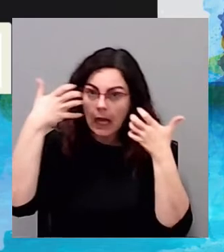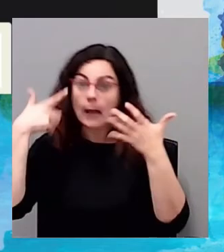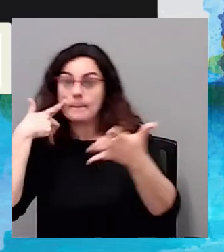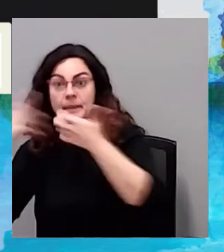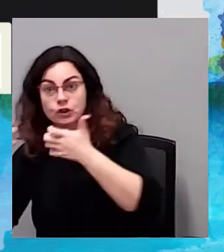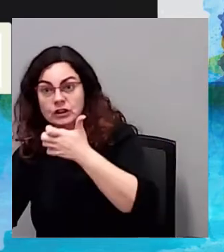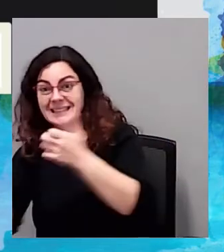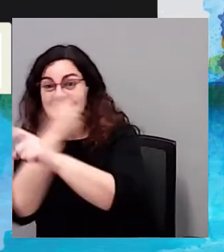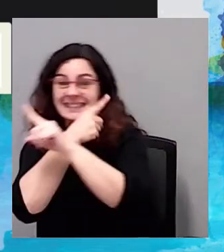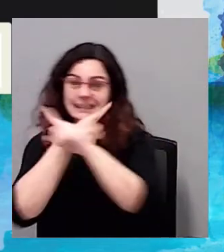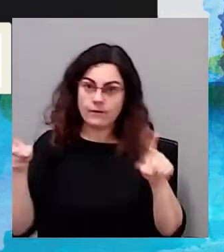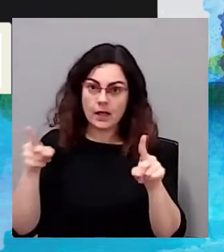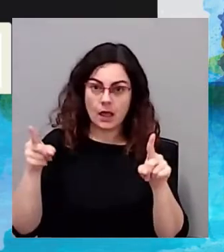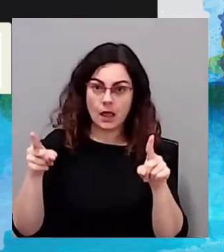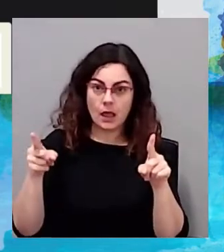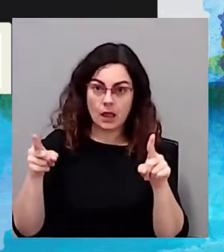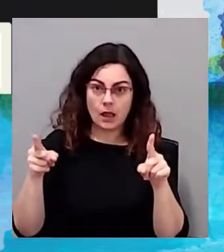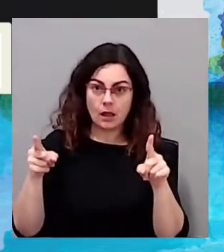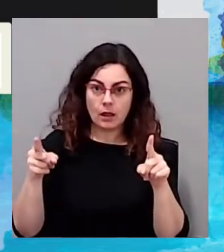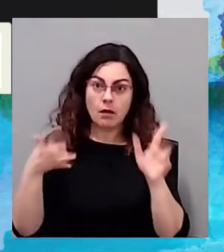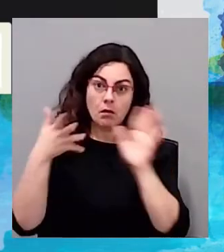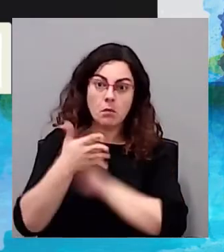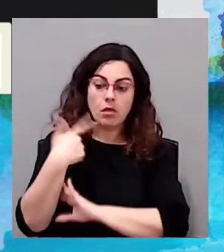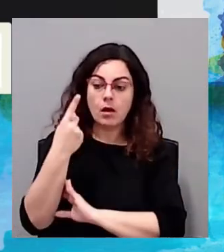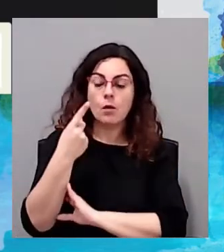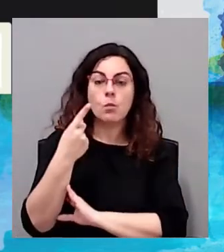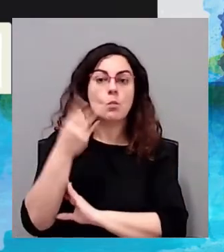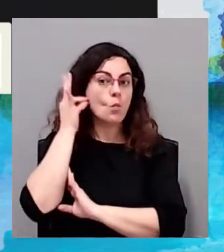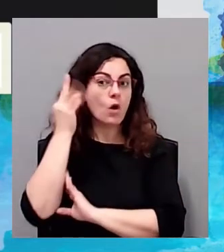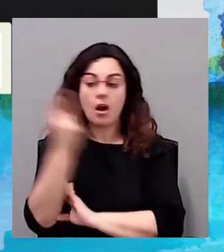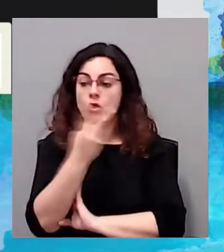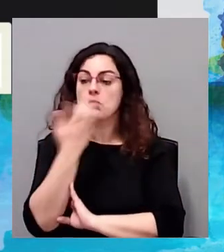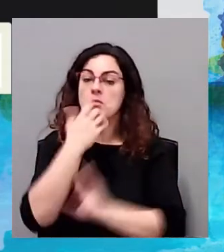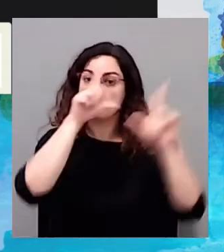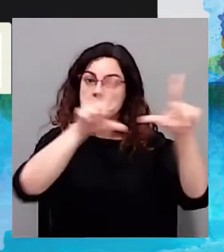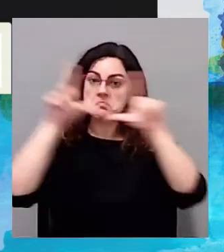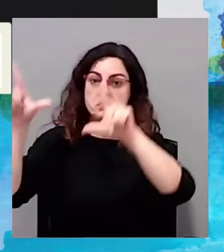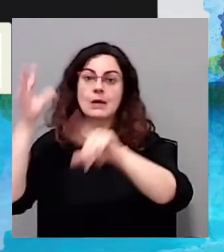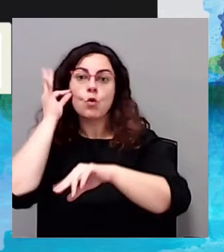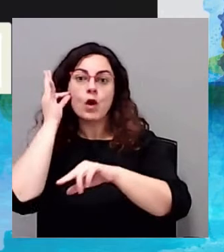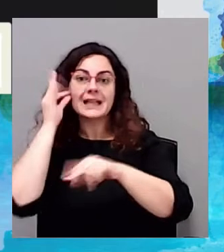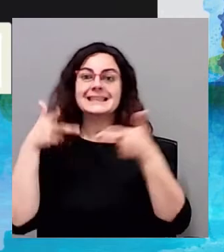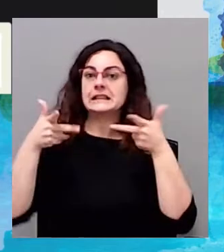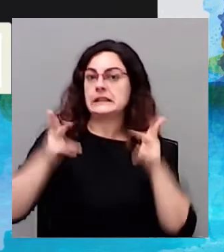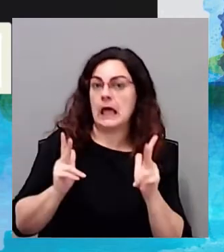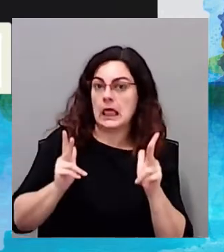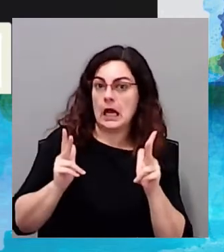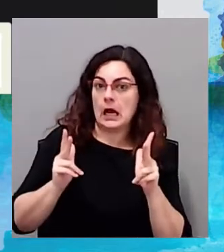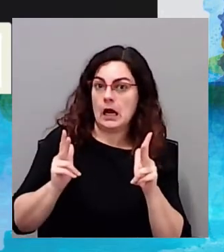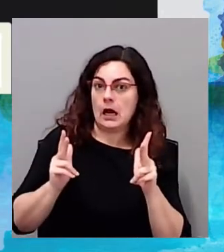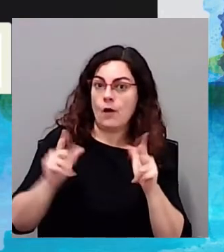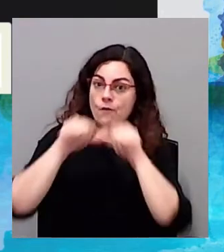pueden empezar por una mujer sentada en una silla, pero todo esto vamos a verlo ahora en las actividades que vamos a